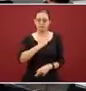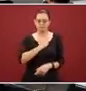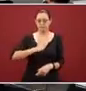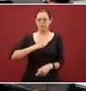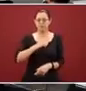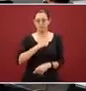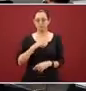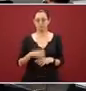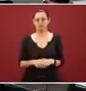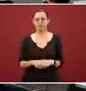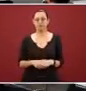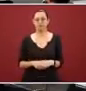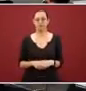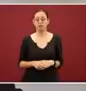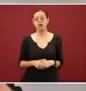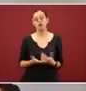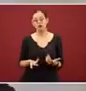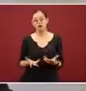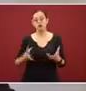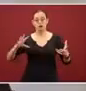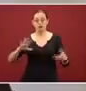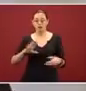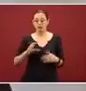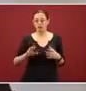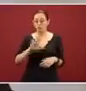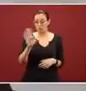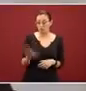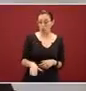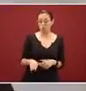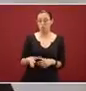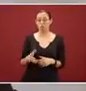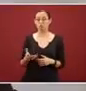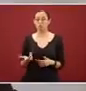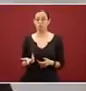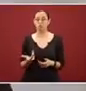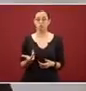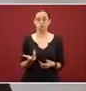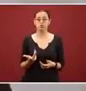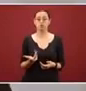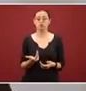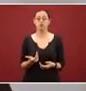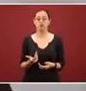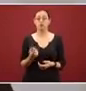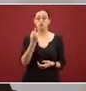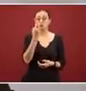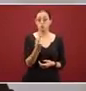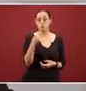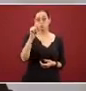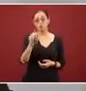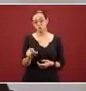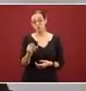bueno, con esta nueva defunción, la letalidad en México sería del